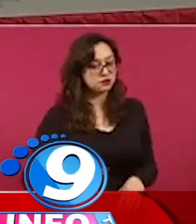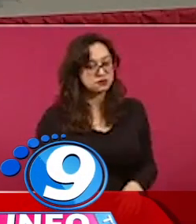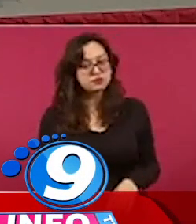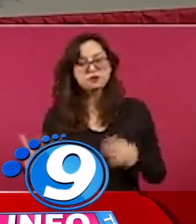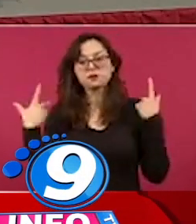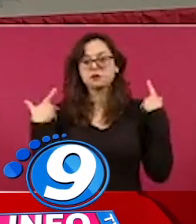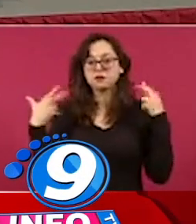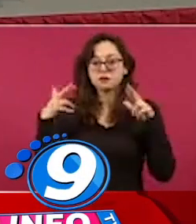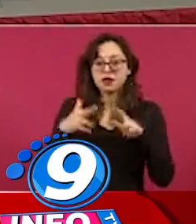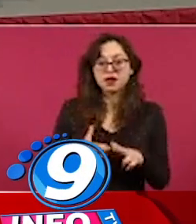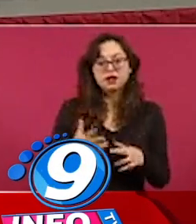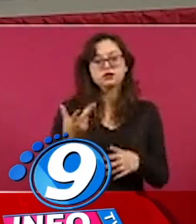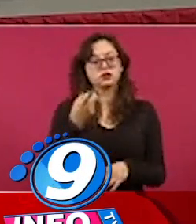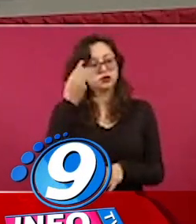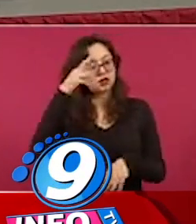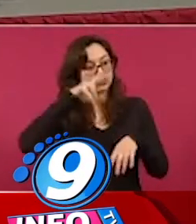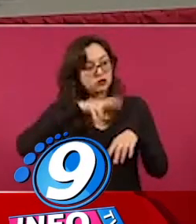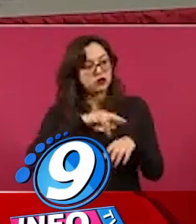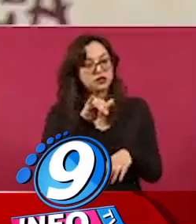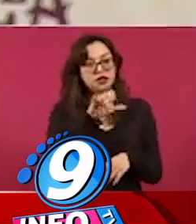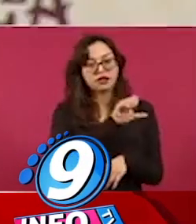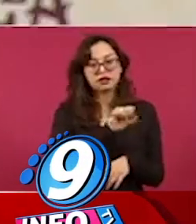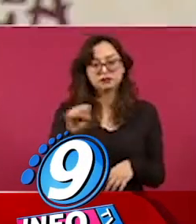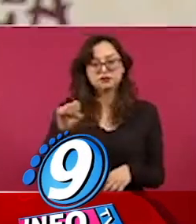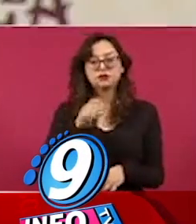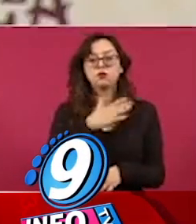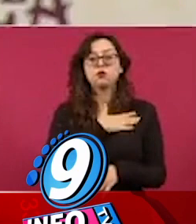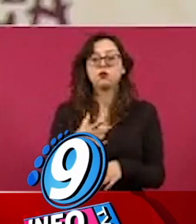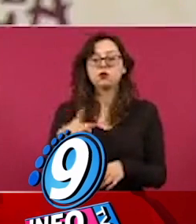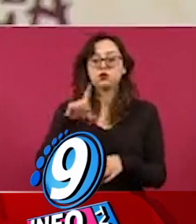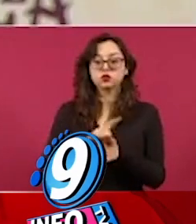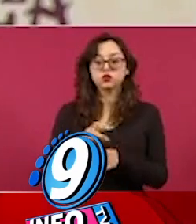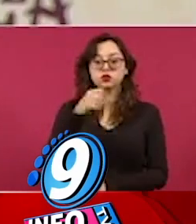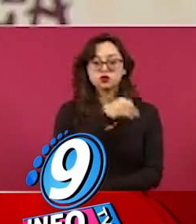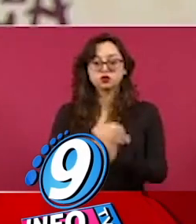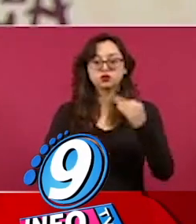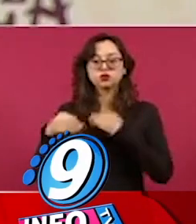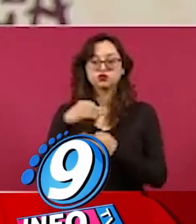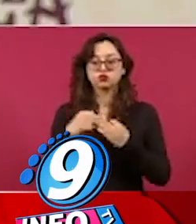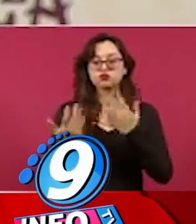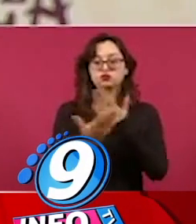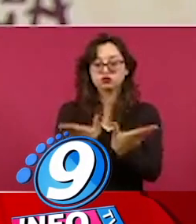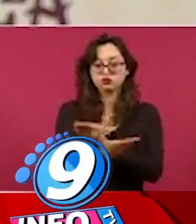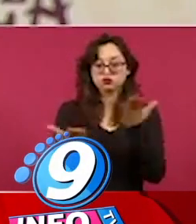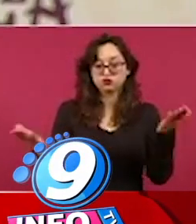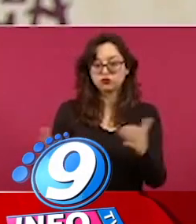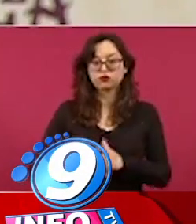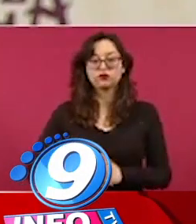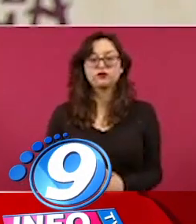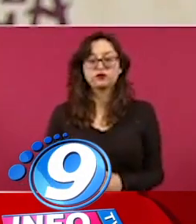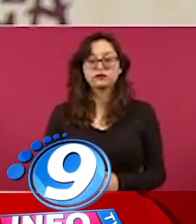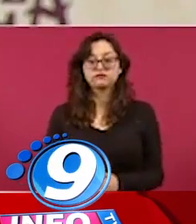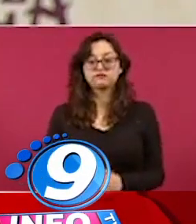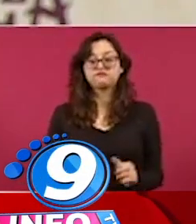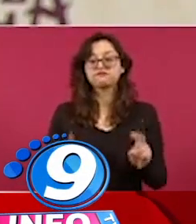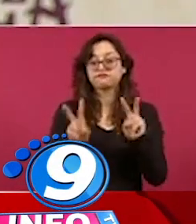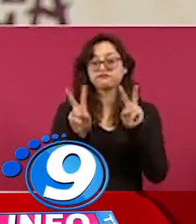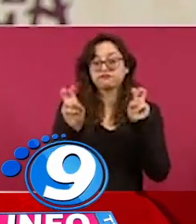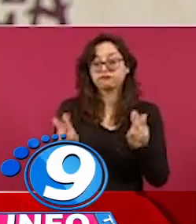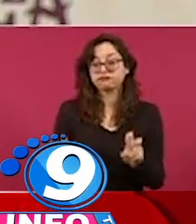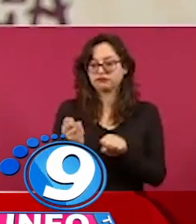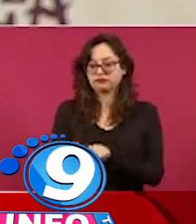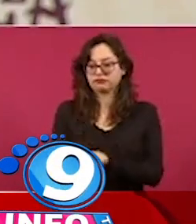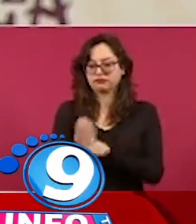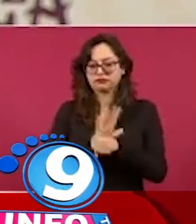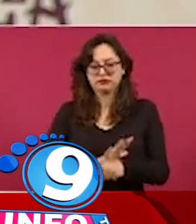general es de 38 años por otra parte la dependencia Federal agregó que las diez primeras entidades que acumulan el mayor